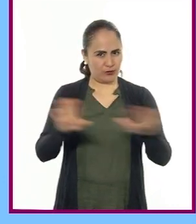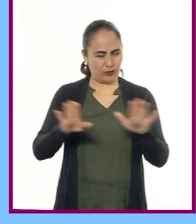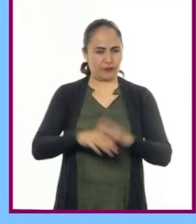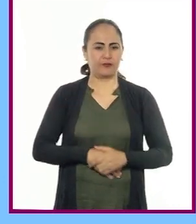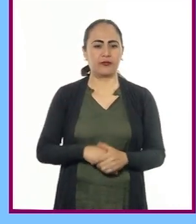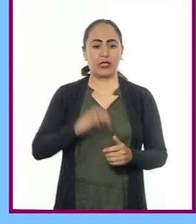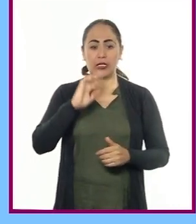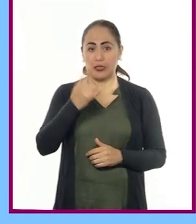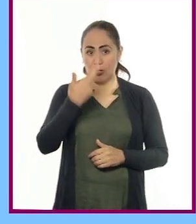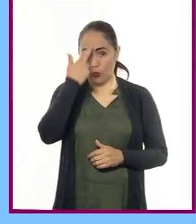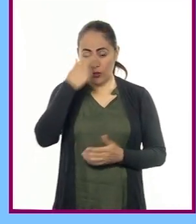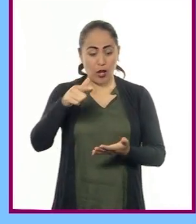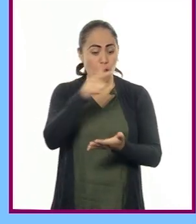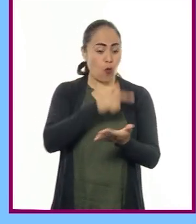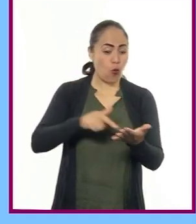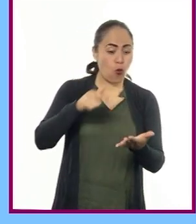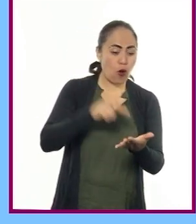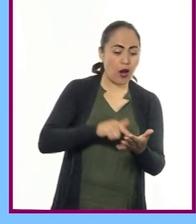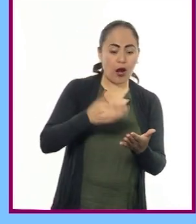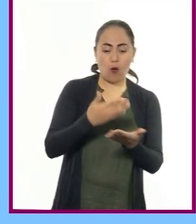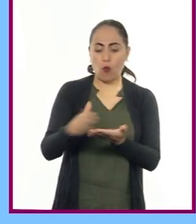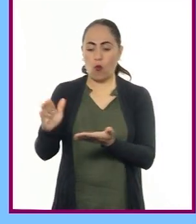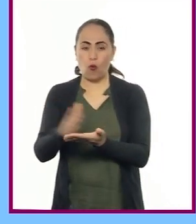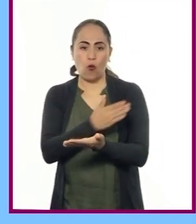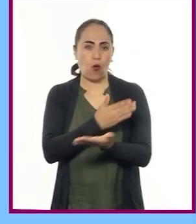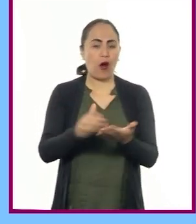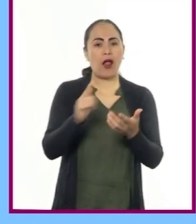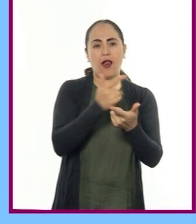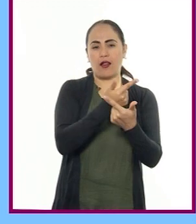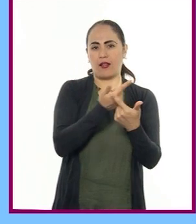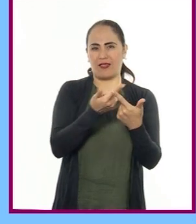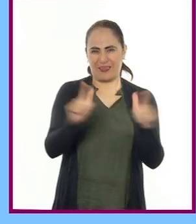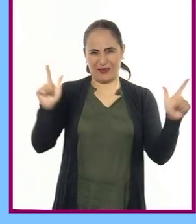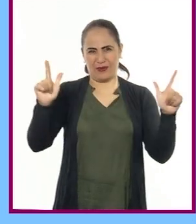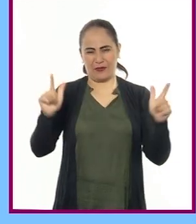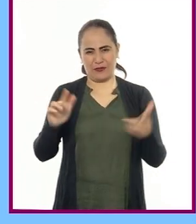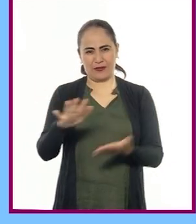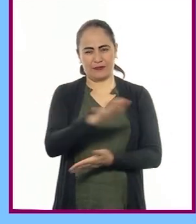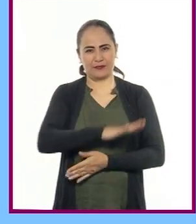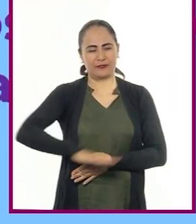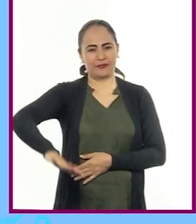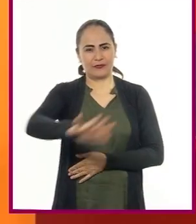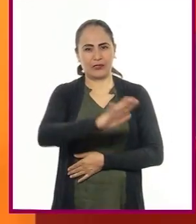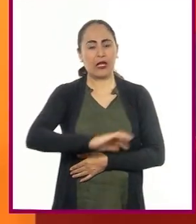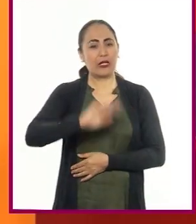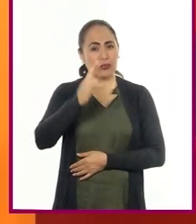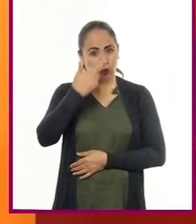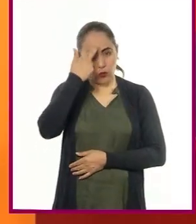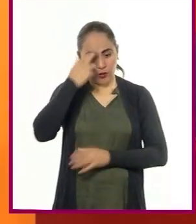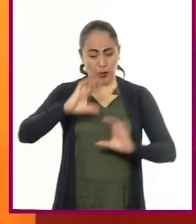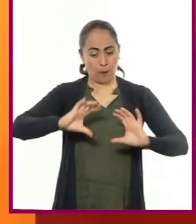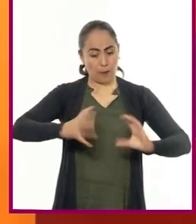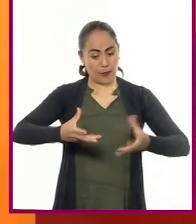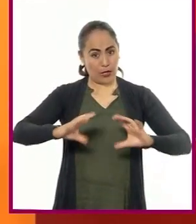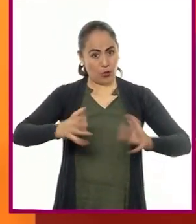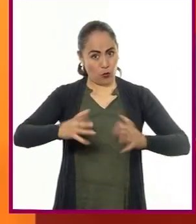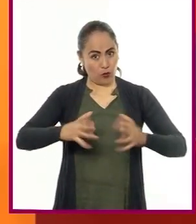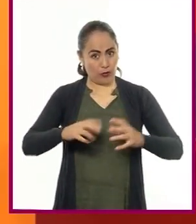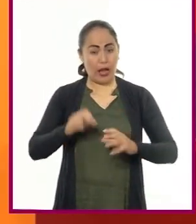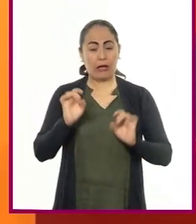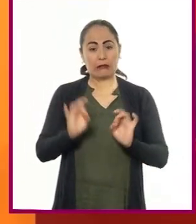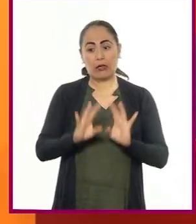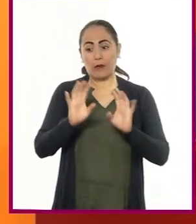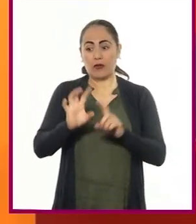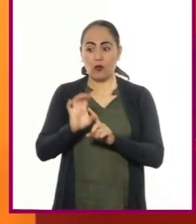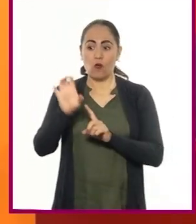deben liberar un espacio para hacer esta sesión y tener en cuenta que vamos a utilizar una pelota, por lo que los objetos pueden